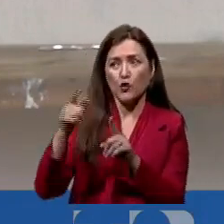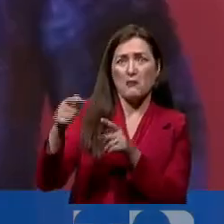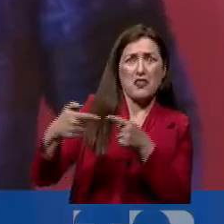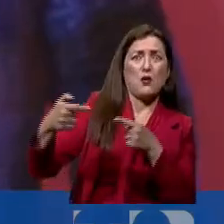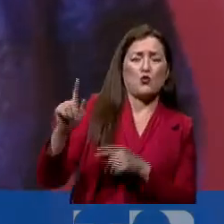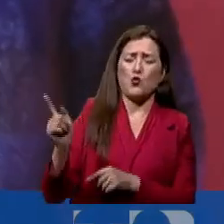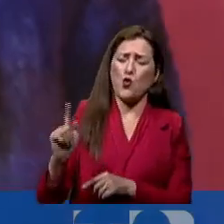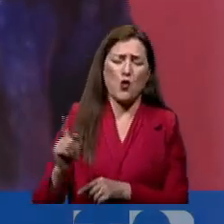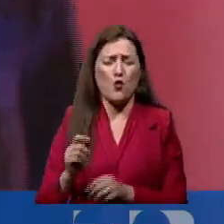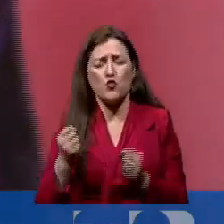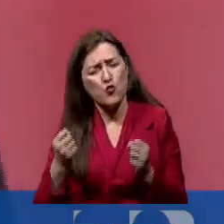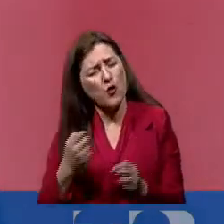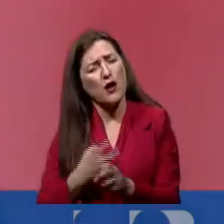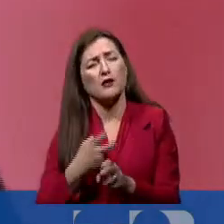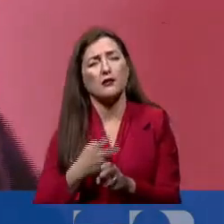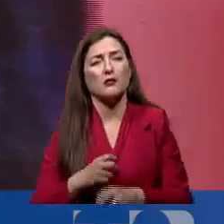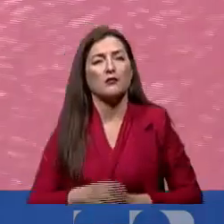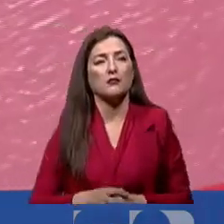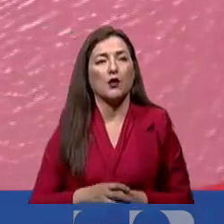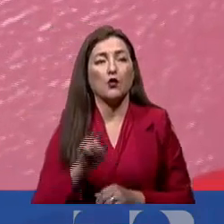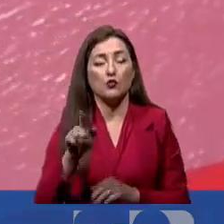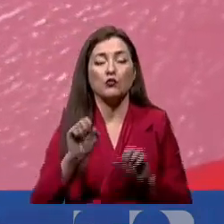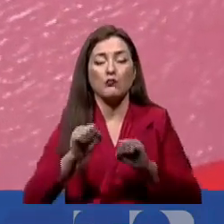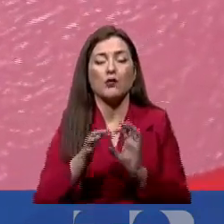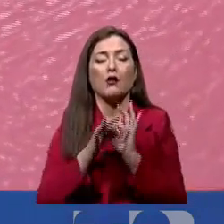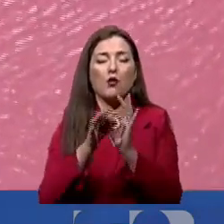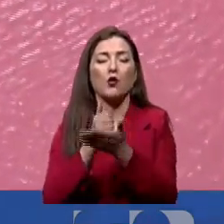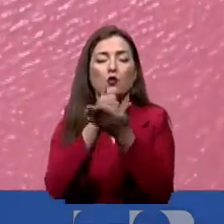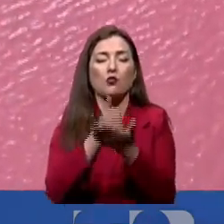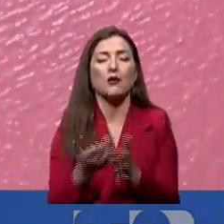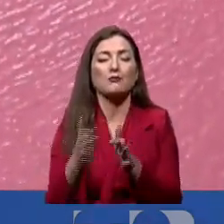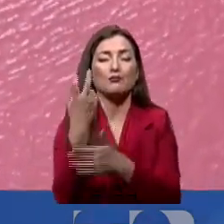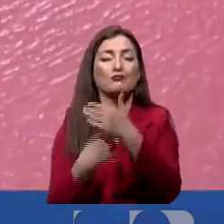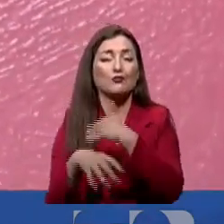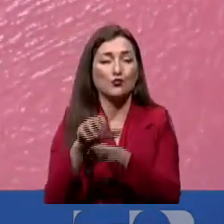daré. Con su colaboración, Maritza podrá solventar el tratamiento